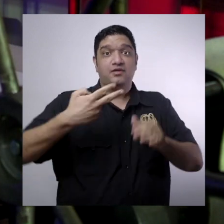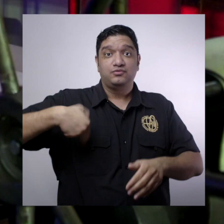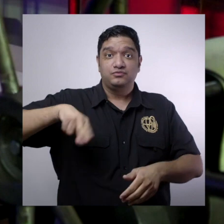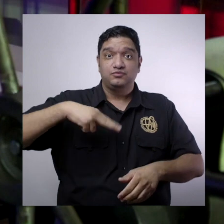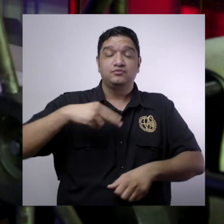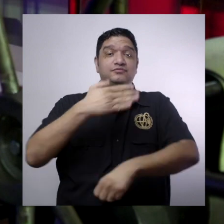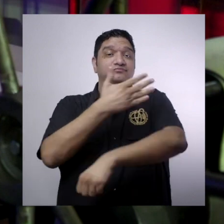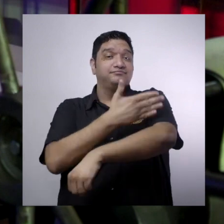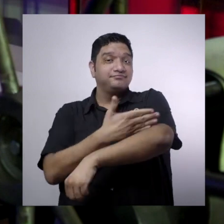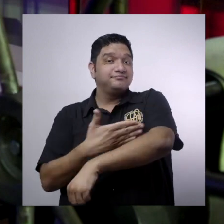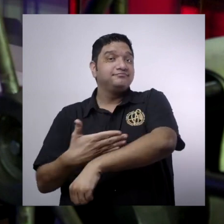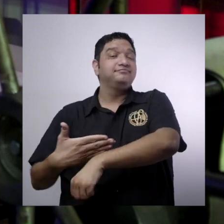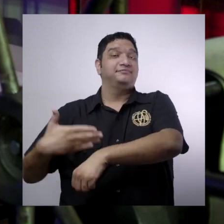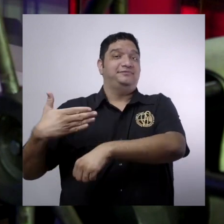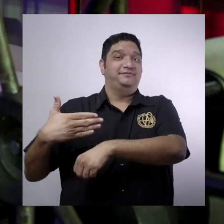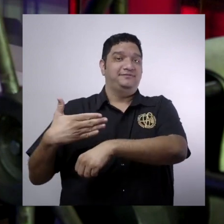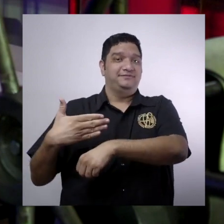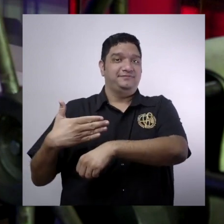historia,